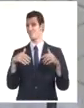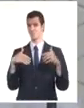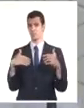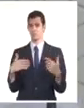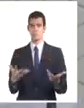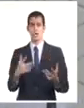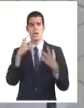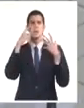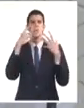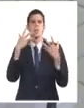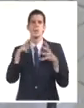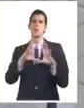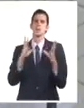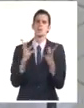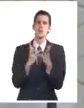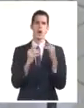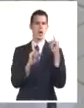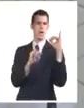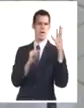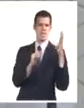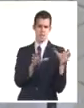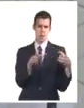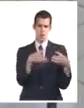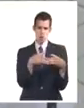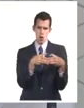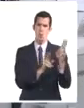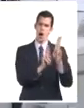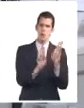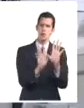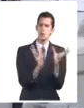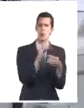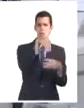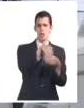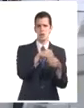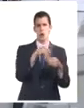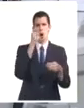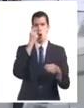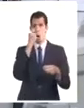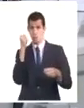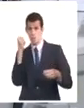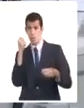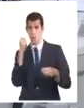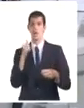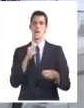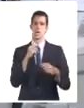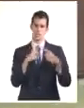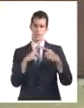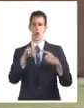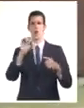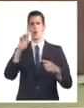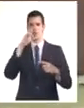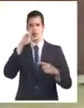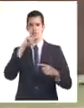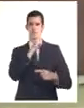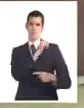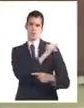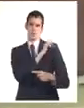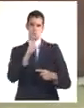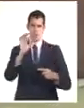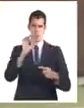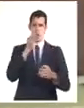Broche Lorenzo destacó la necesidad de la solidaridad, la cooperación y el multilateralismo, principios